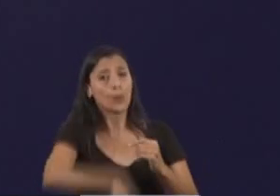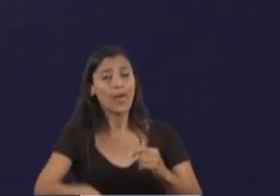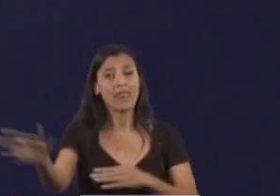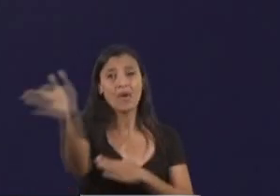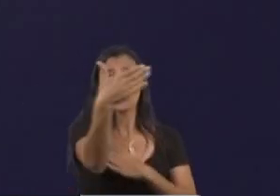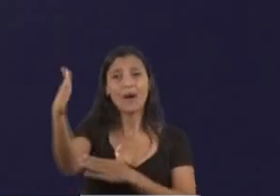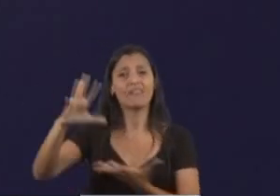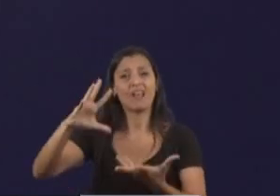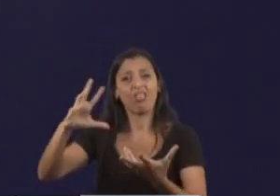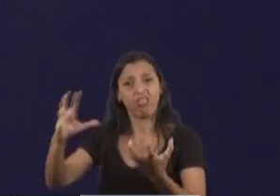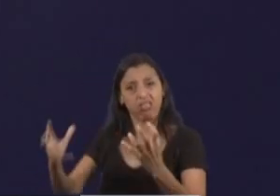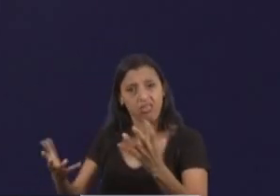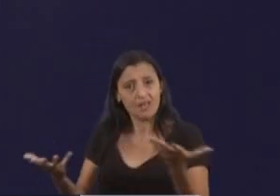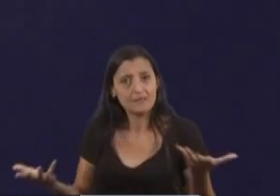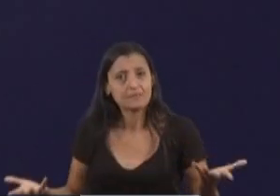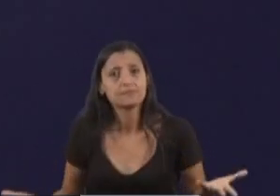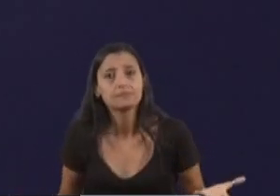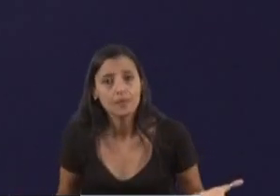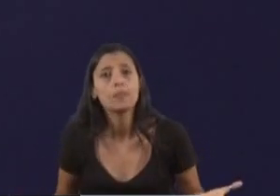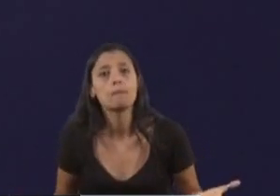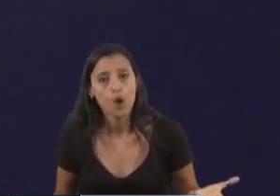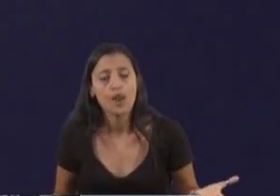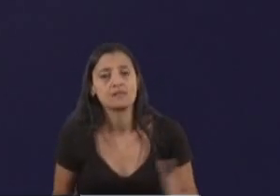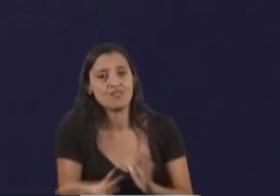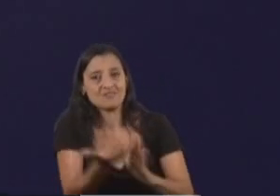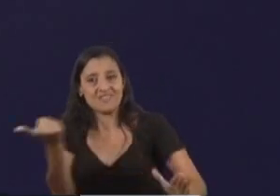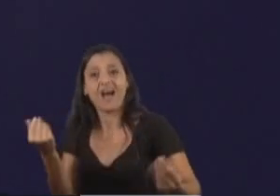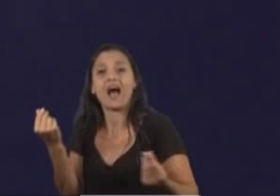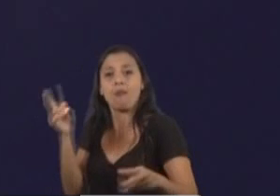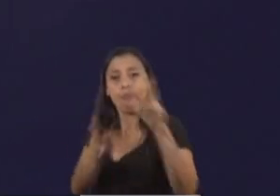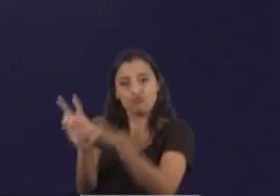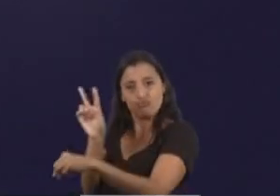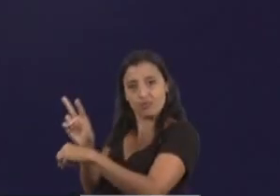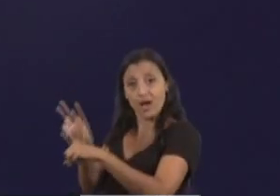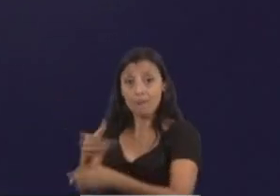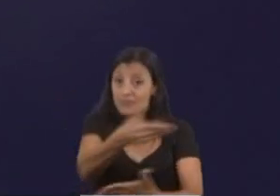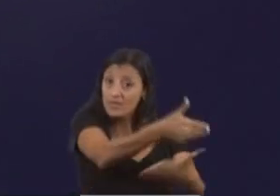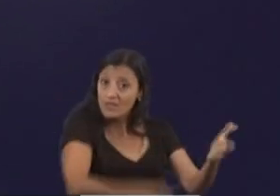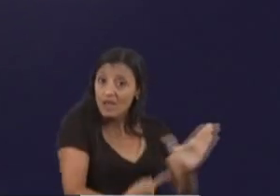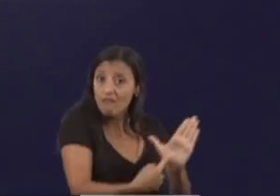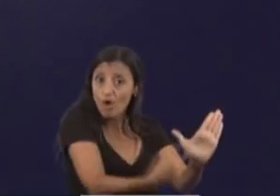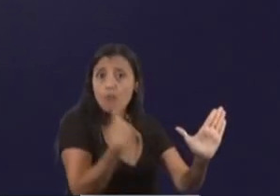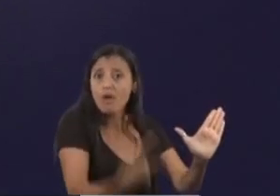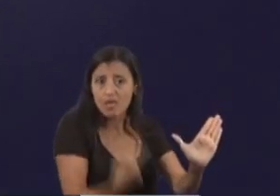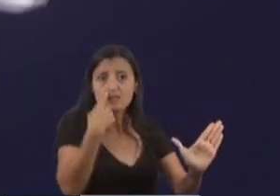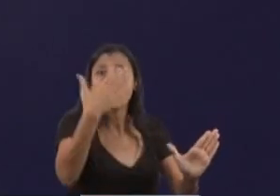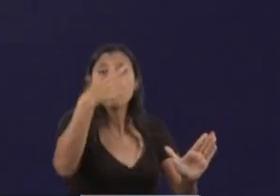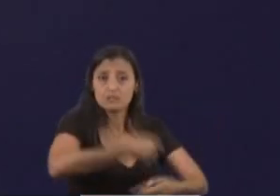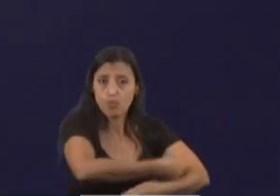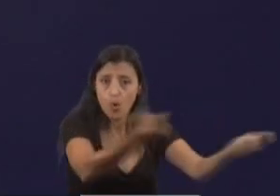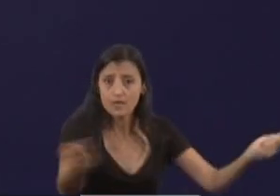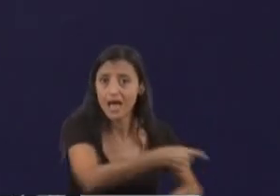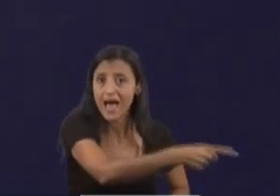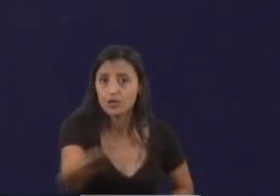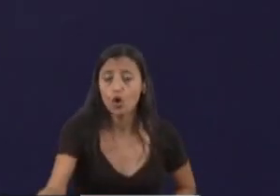deterioros en las banderas, en la bandera, deterioro que el informe después, por supuesto, se los paso,